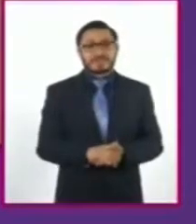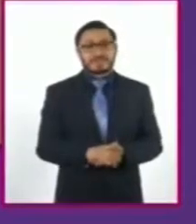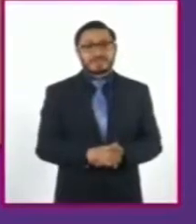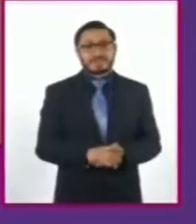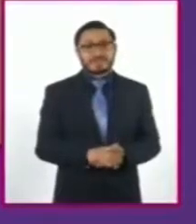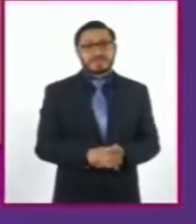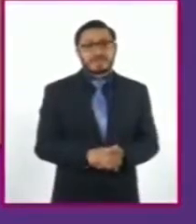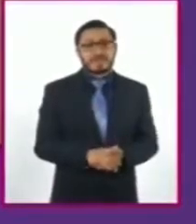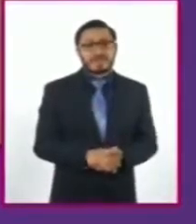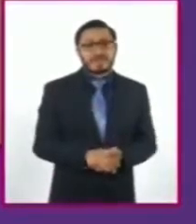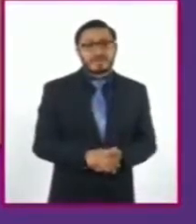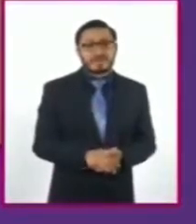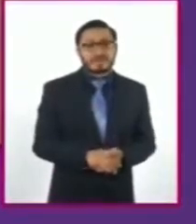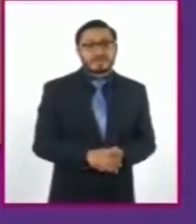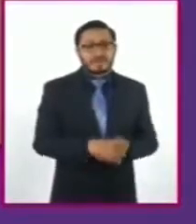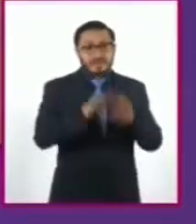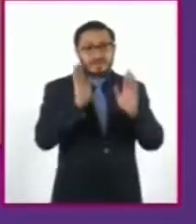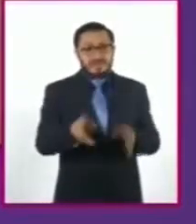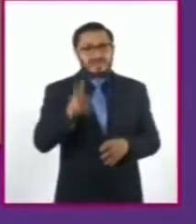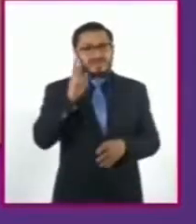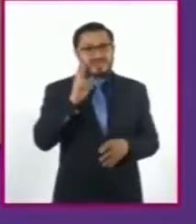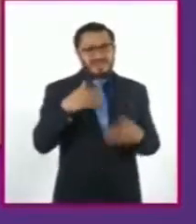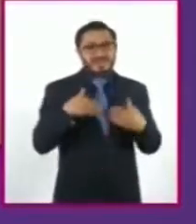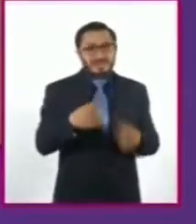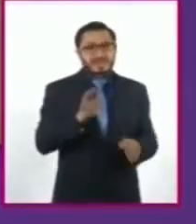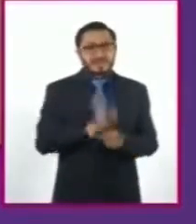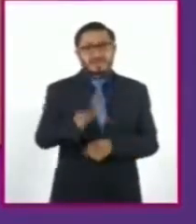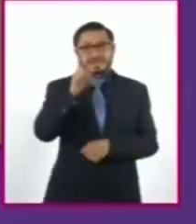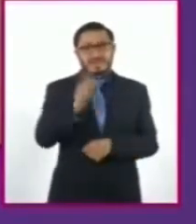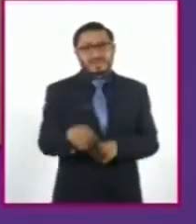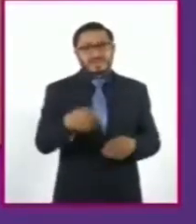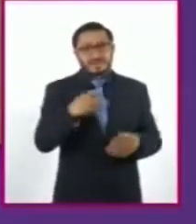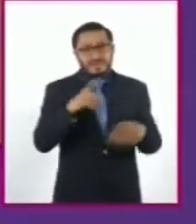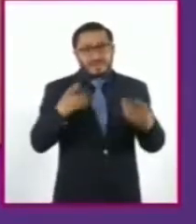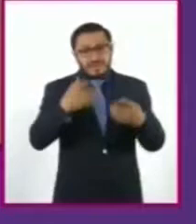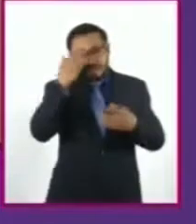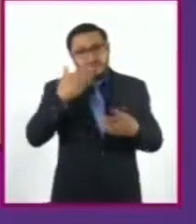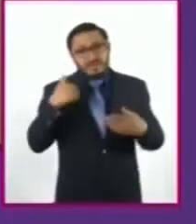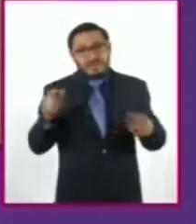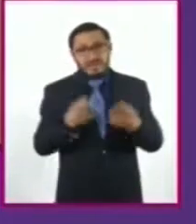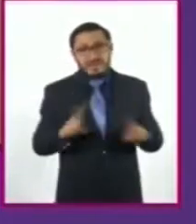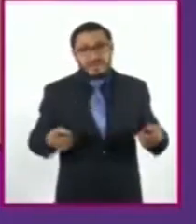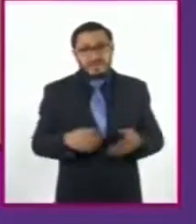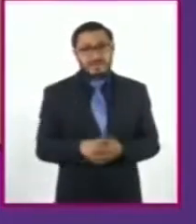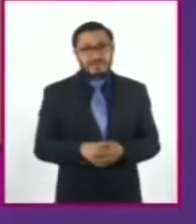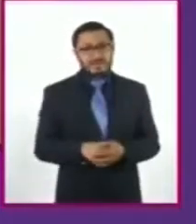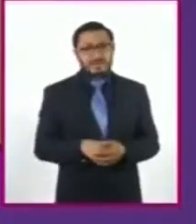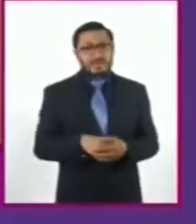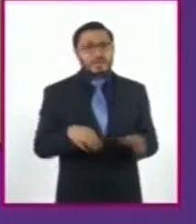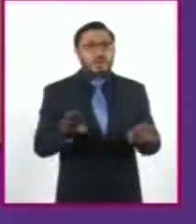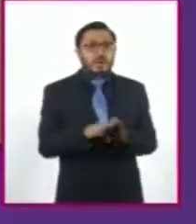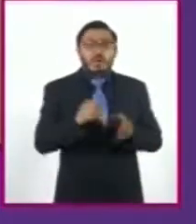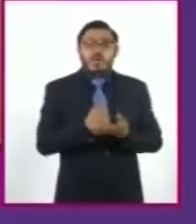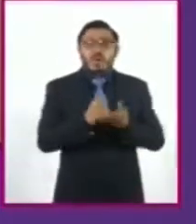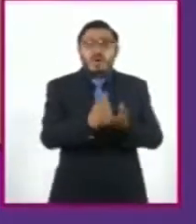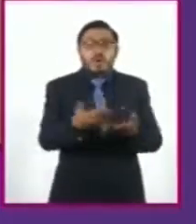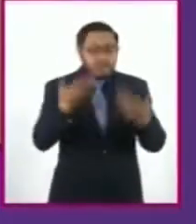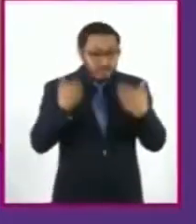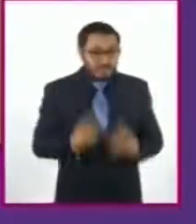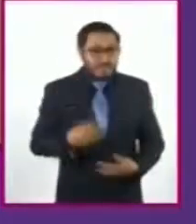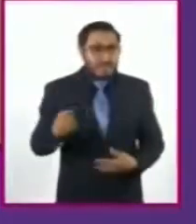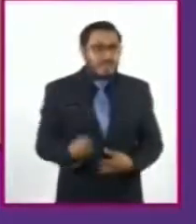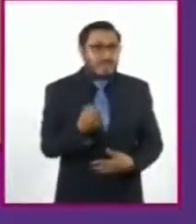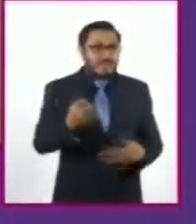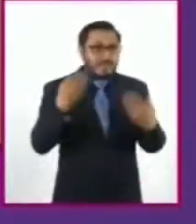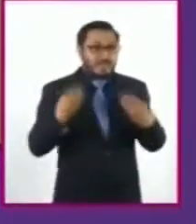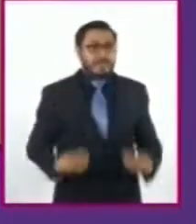Bueno, una vez que ya vimos qué es el potencial personal, ahora te preguntarás, ¿cómo es que el potencial personal me ayudará a lo largo de mi vida? Bueno, pues déjame decirte que el